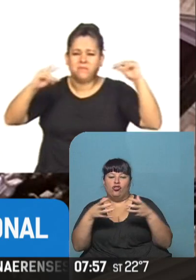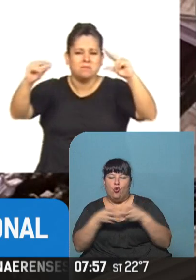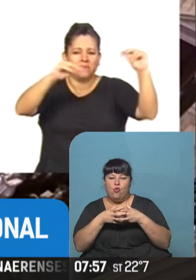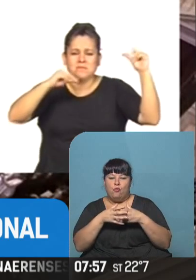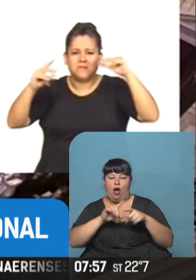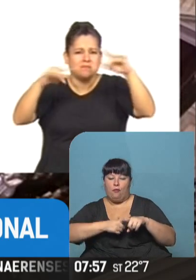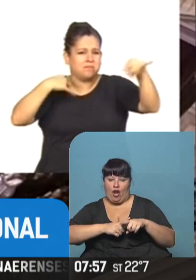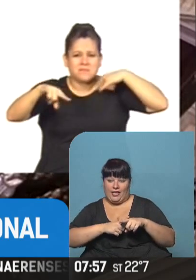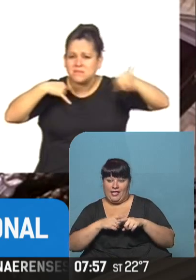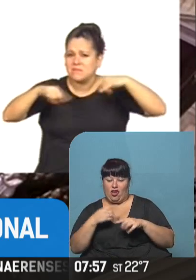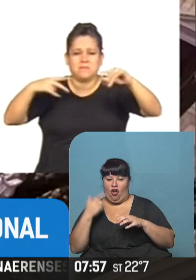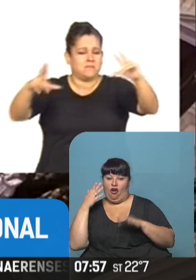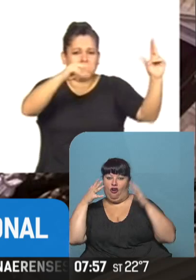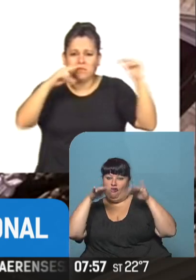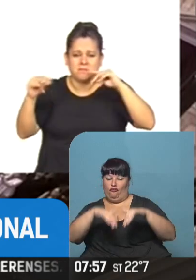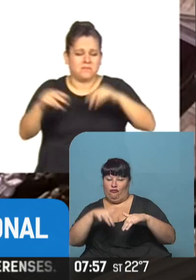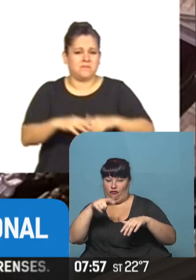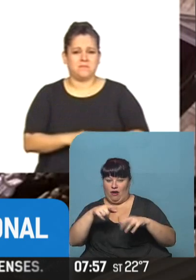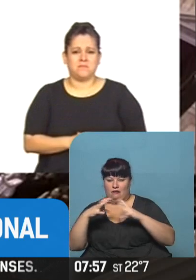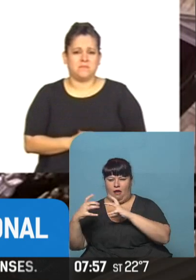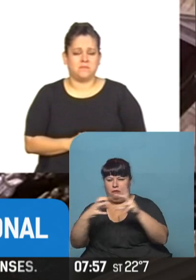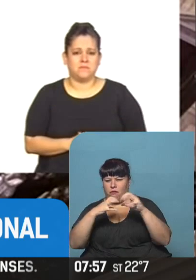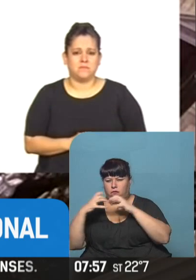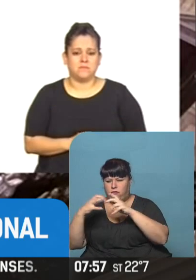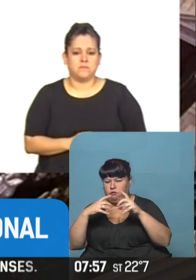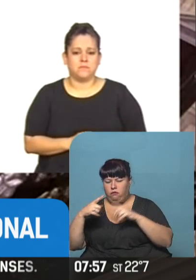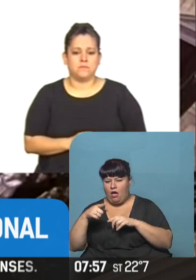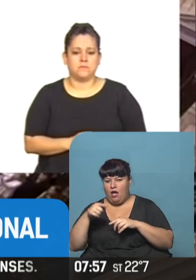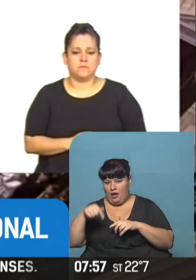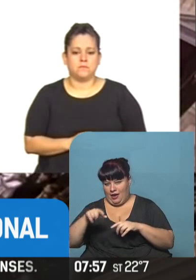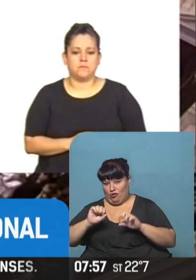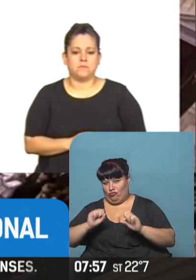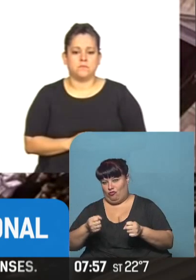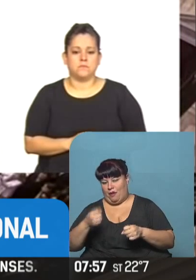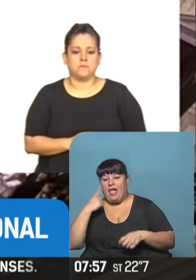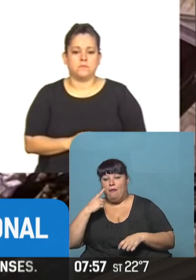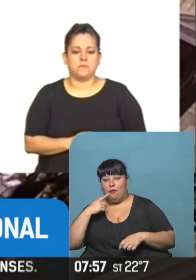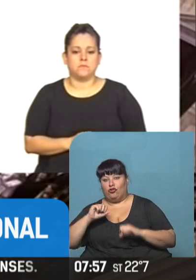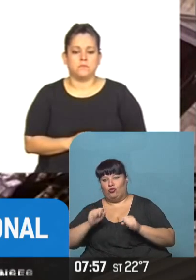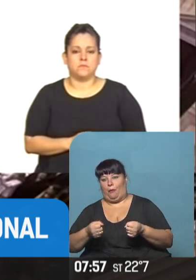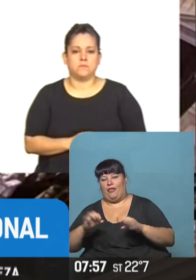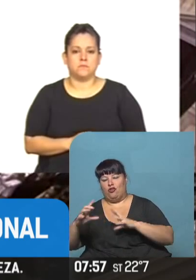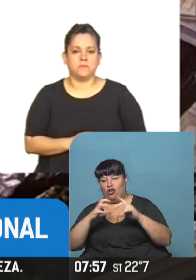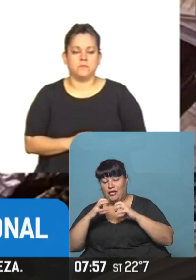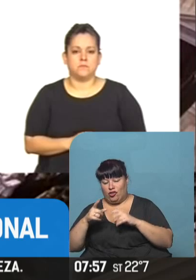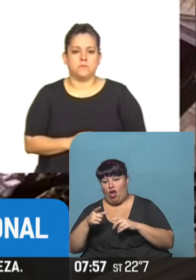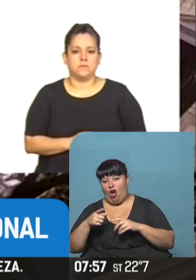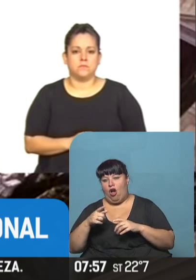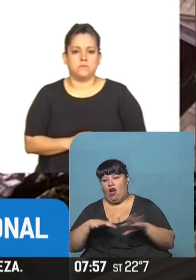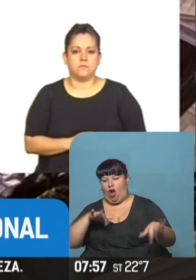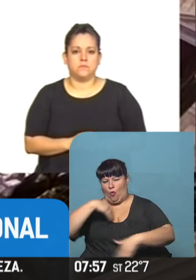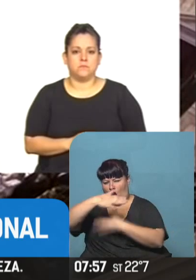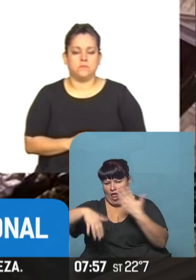los grupos políticos que se hicieron presentes forzaron esta suspensión de la sesión con situaciones